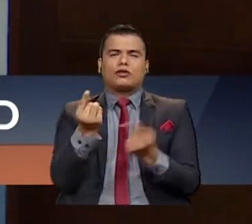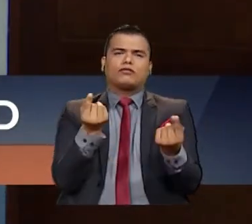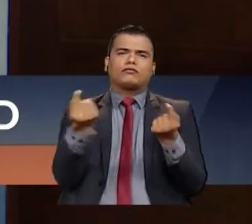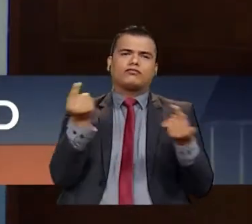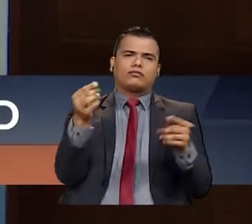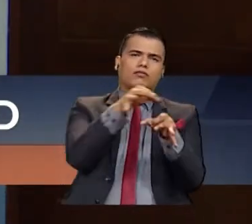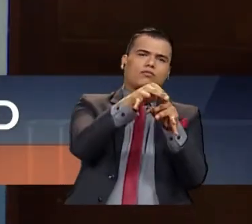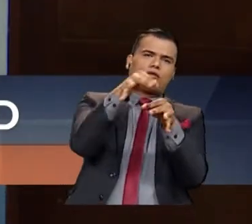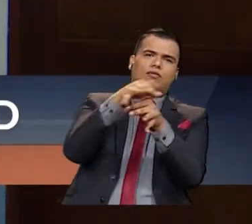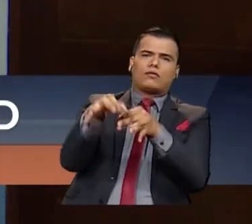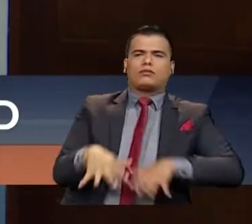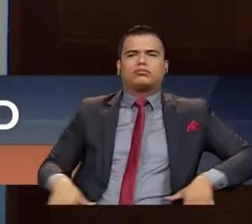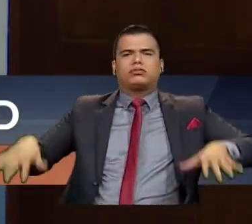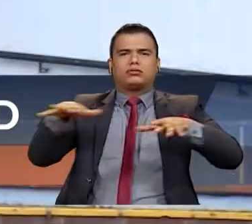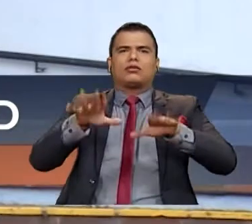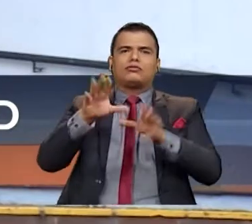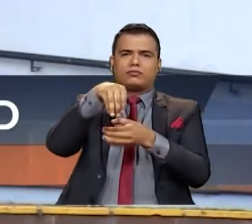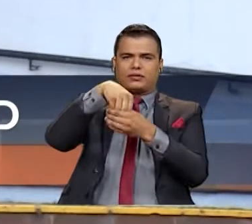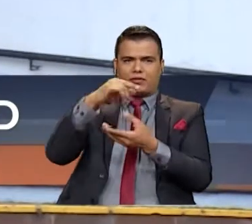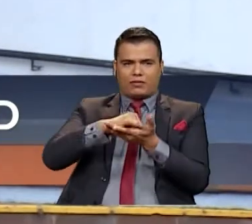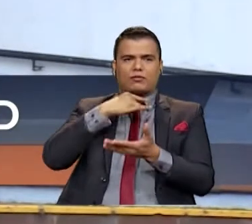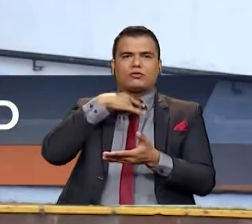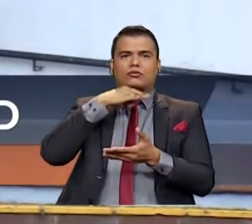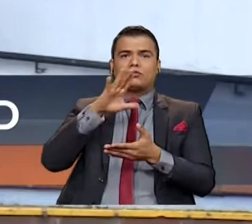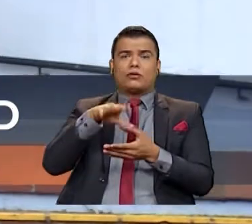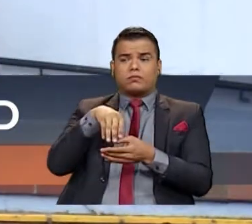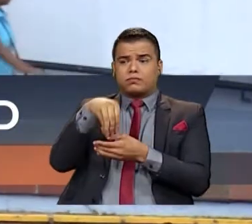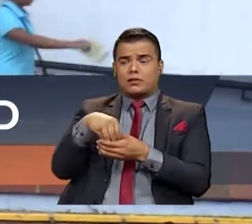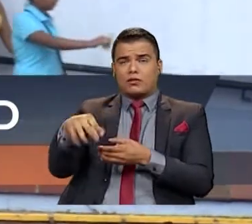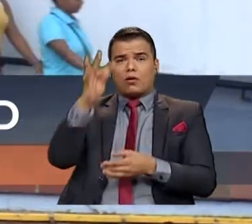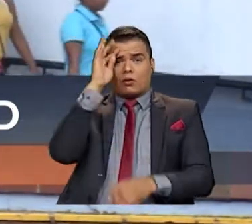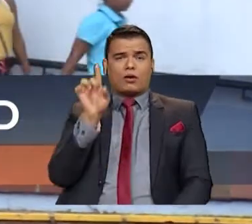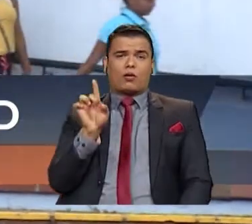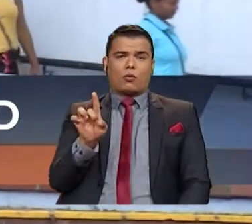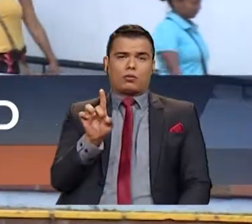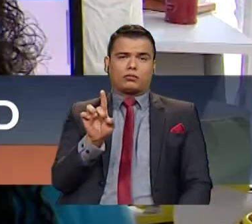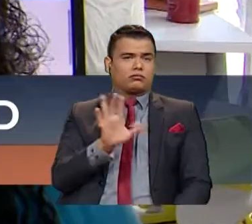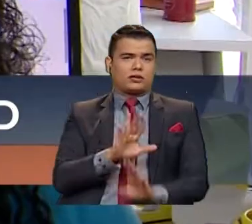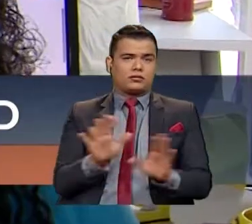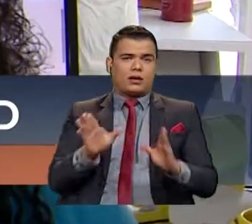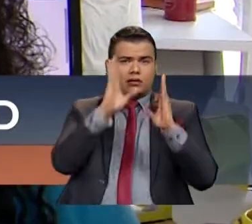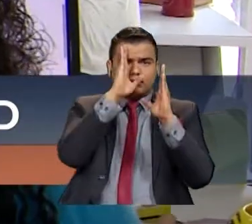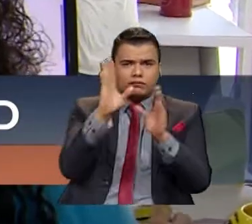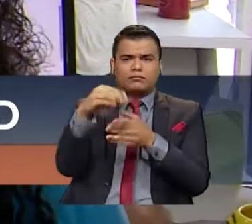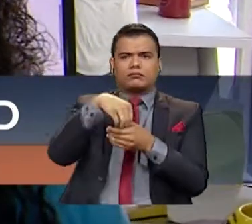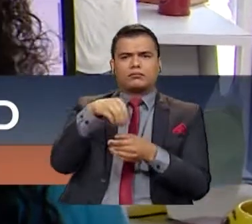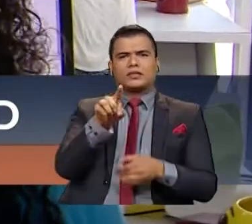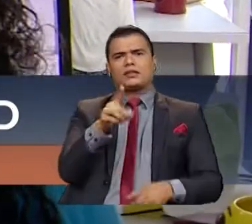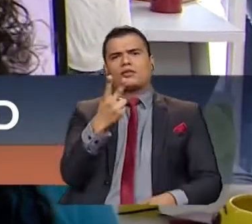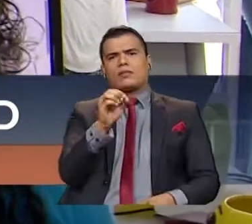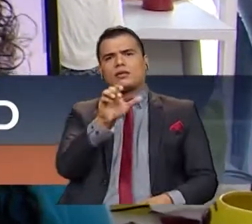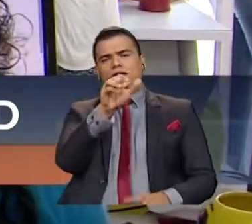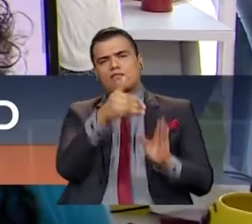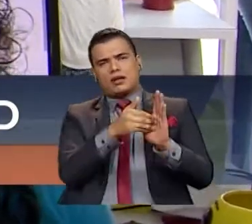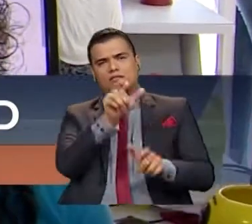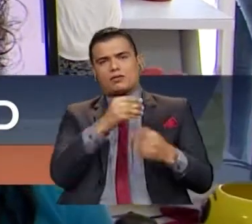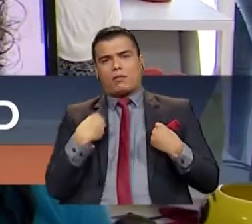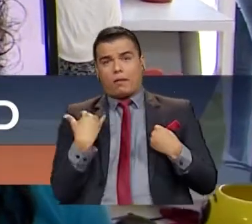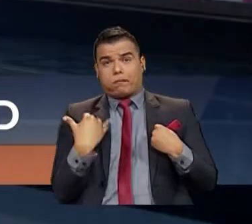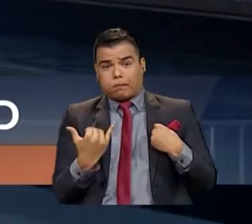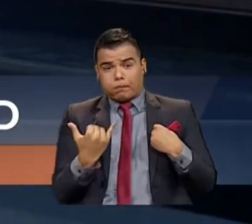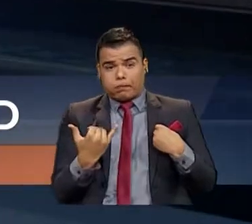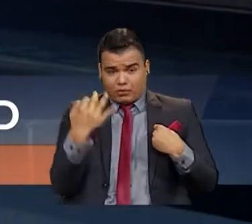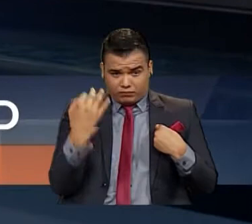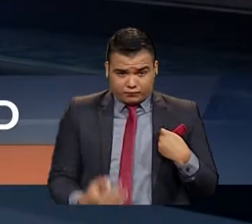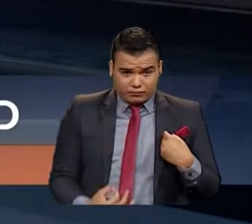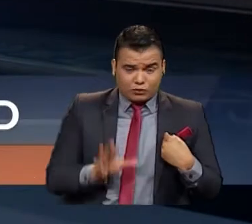la población general de este municipio. Yumbo solo cuenta con un hospital para la atención de los más de 120 mil habitantes. Sin embargo,